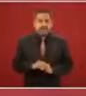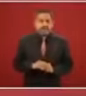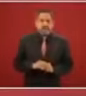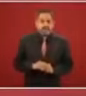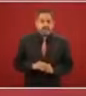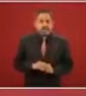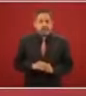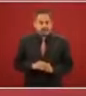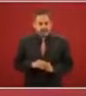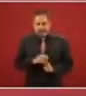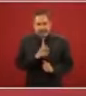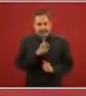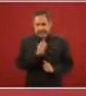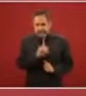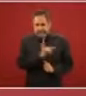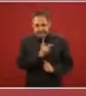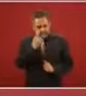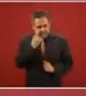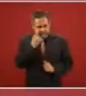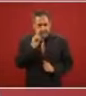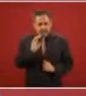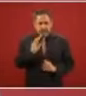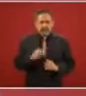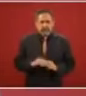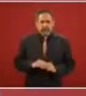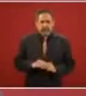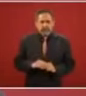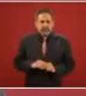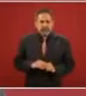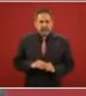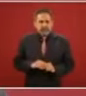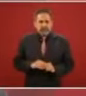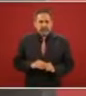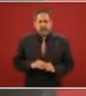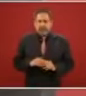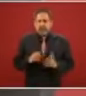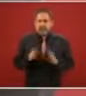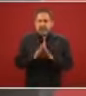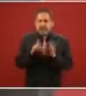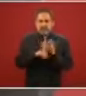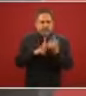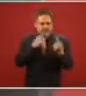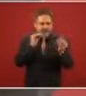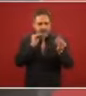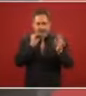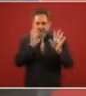Es así, y es un debate